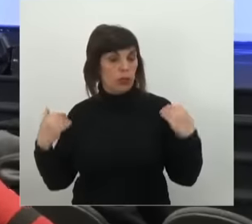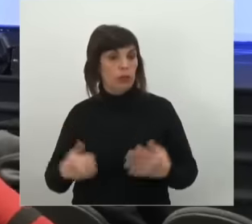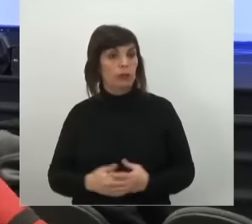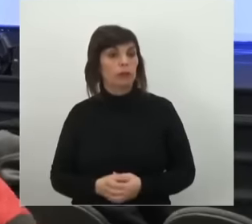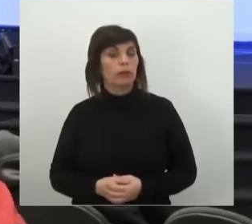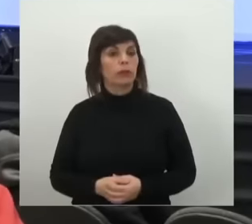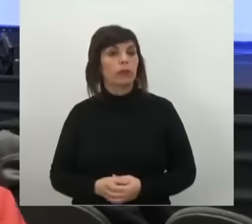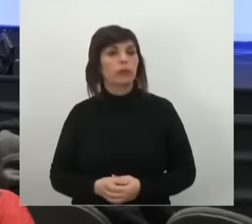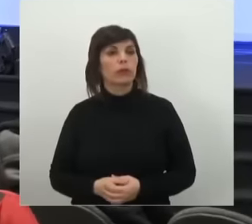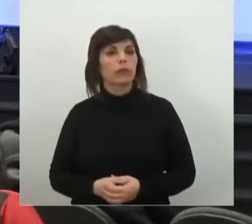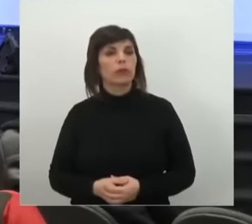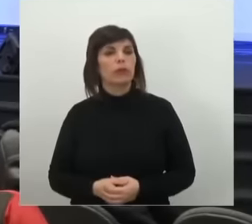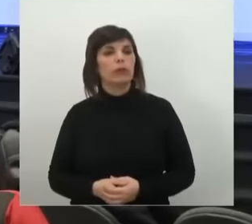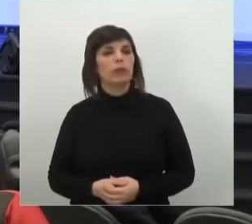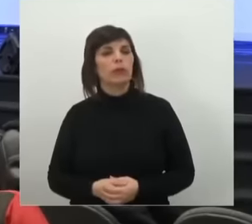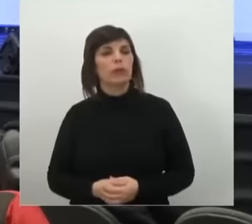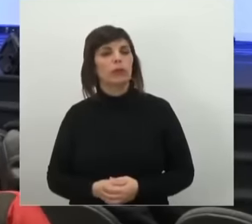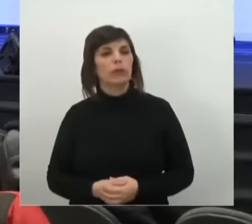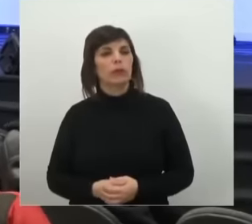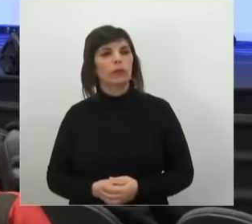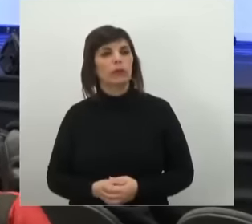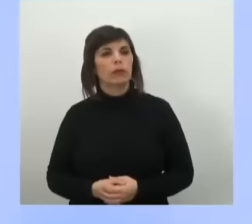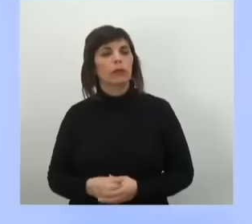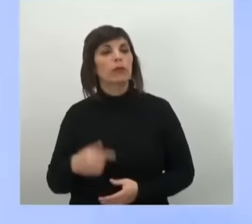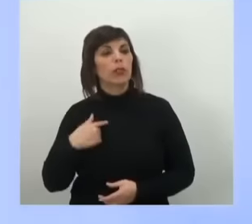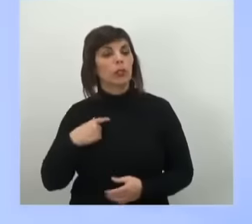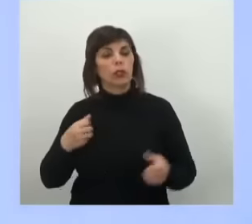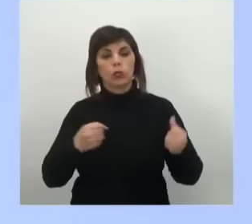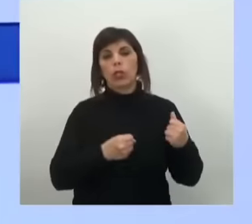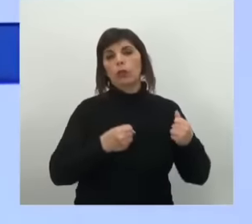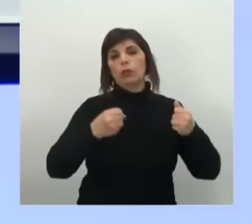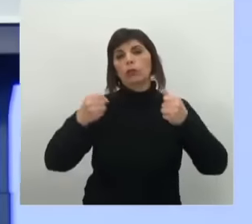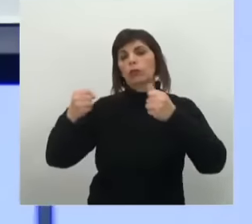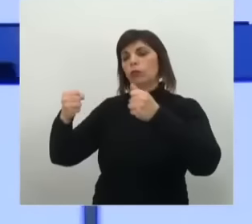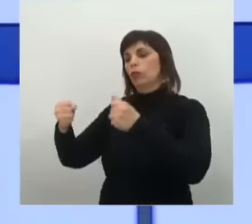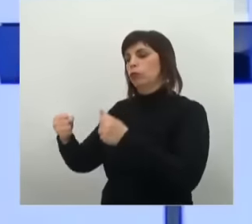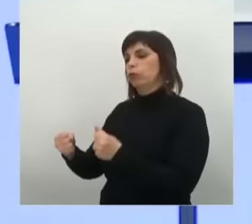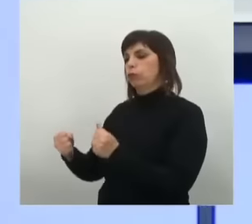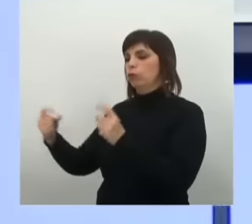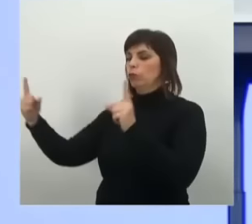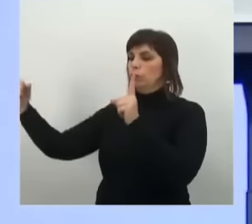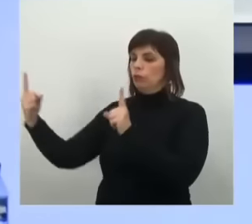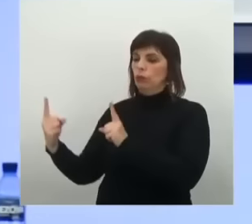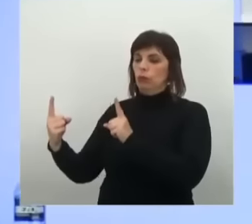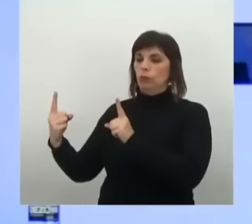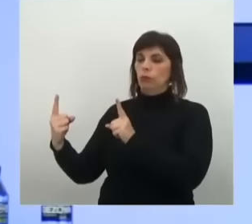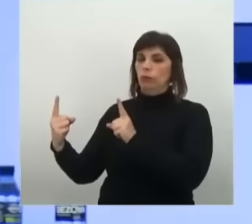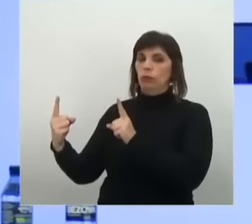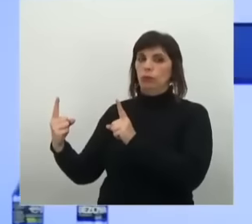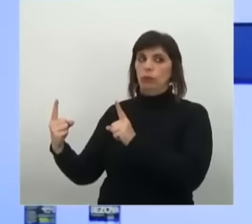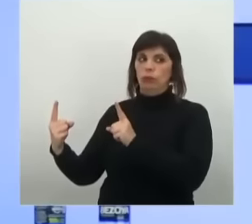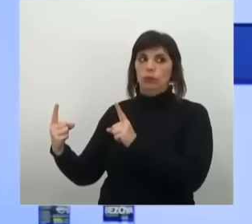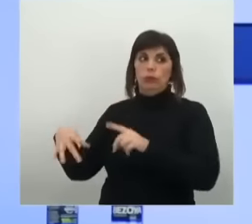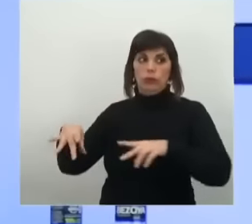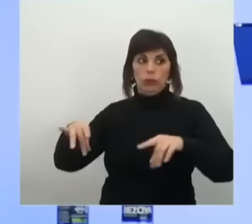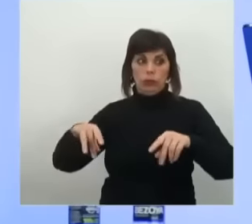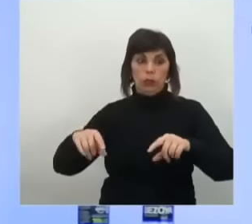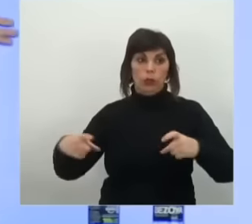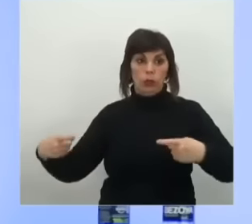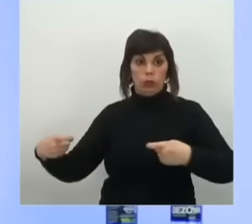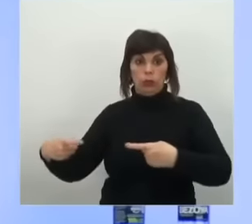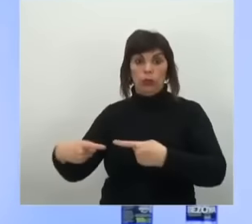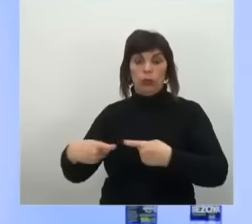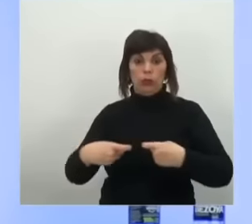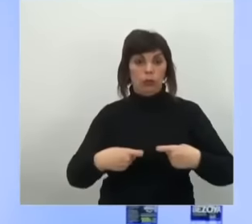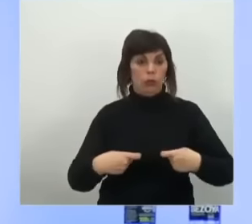que utilizó el servicio y fíjense lo que sucedió cuando yo me voy con el auto pasamos aquella Barrera militar entramos al territorio enemigo porque